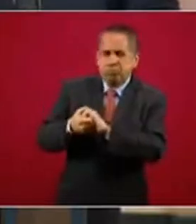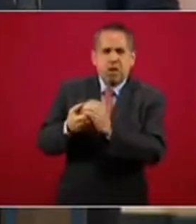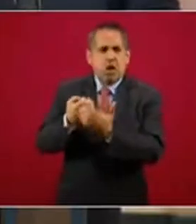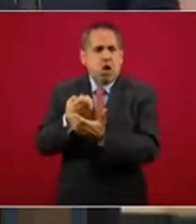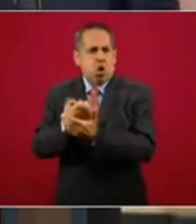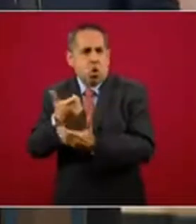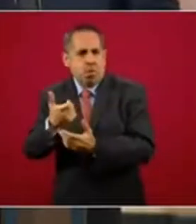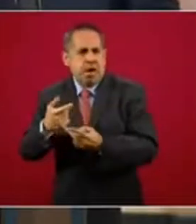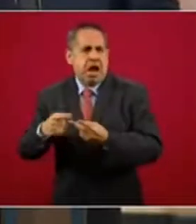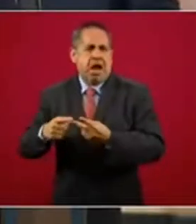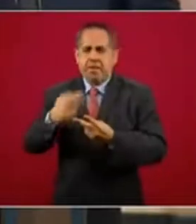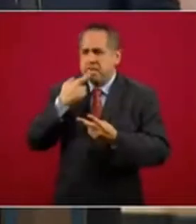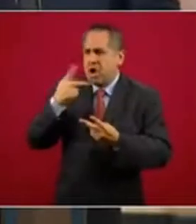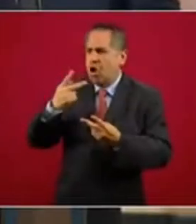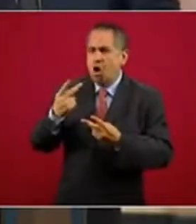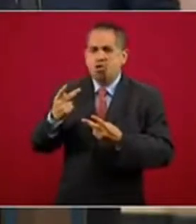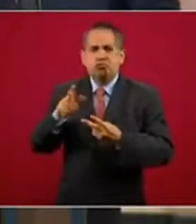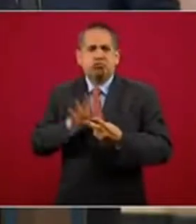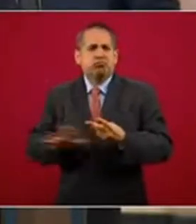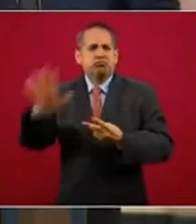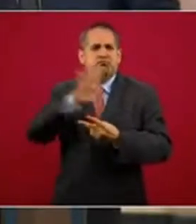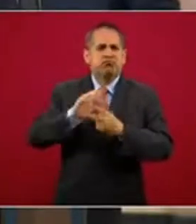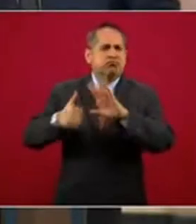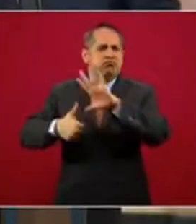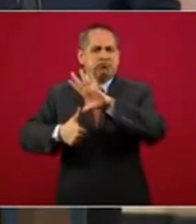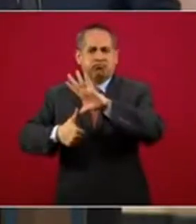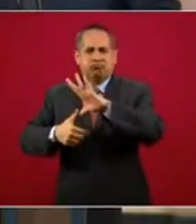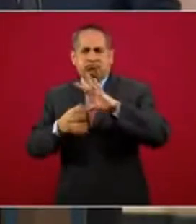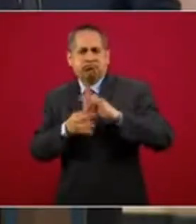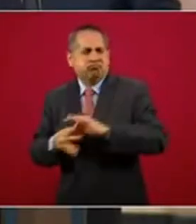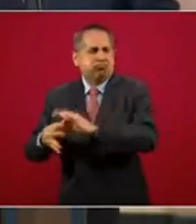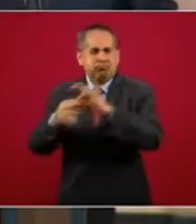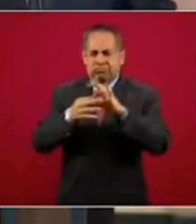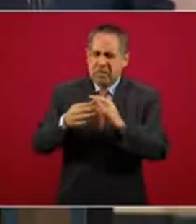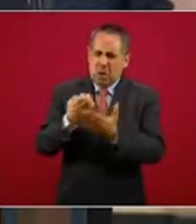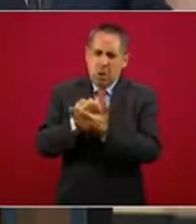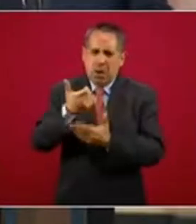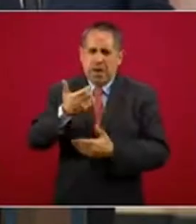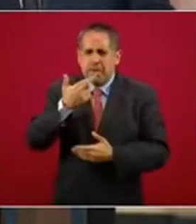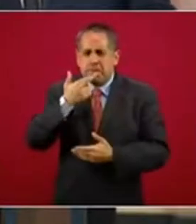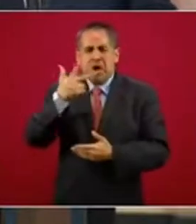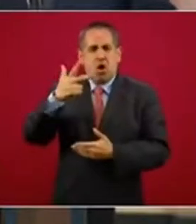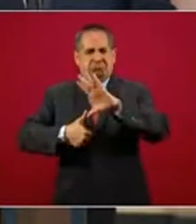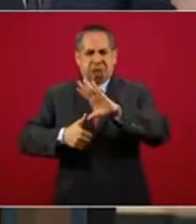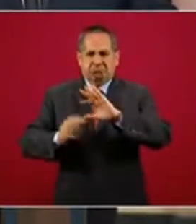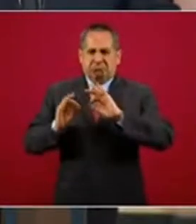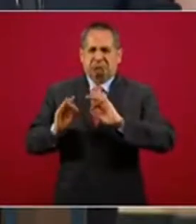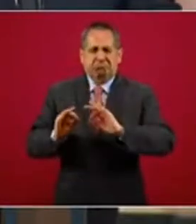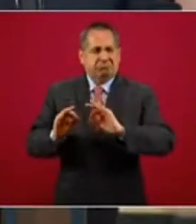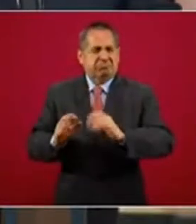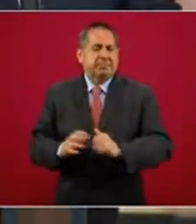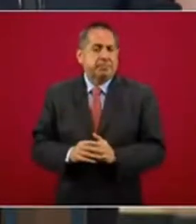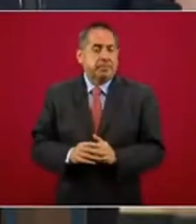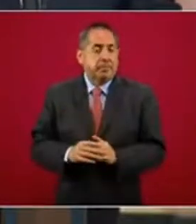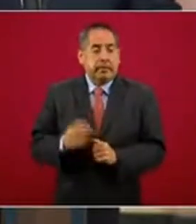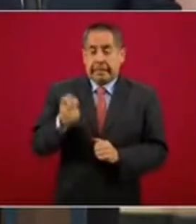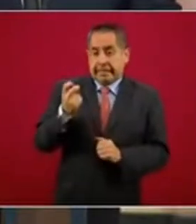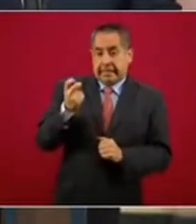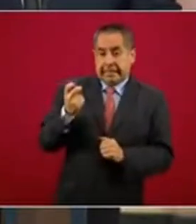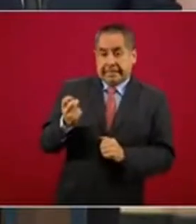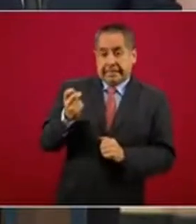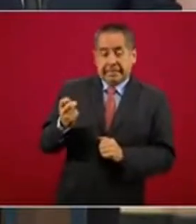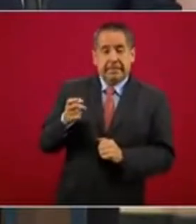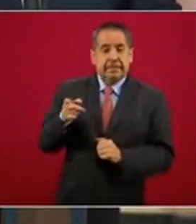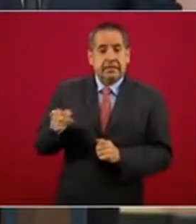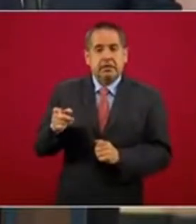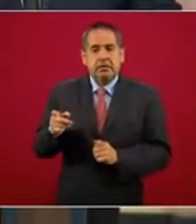Debemos cambiar el sistema. Debemos pensar mejor que ellos. Ahora concéntrate. De hoy en adelante, aparte